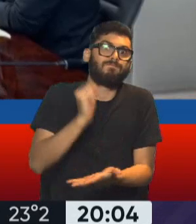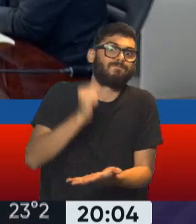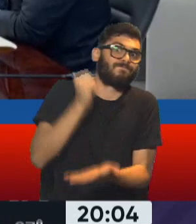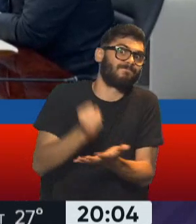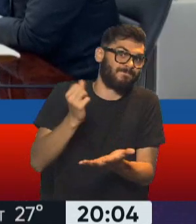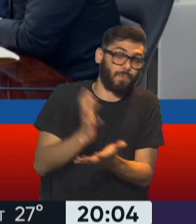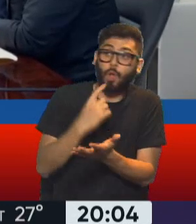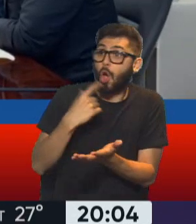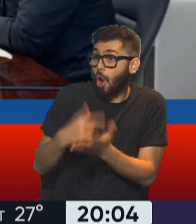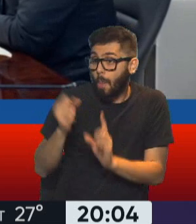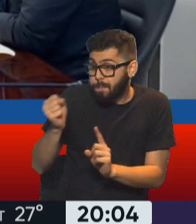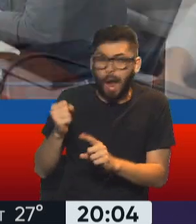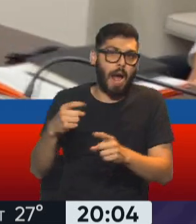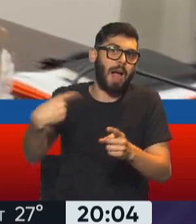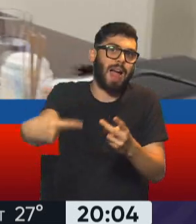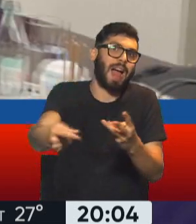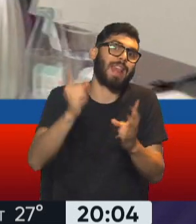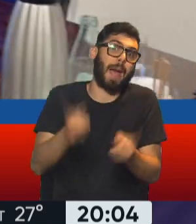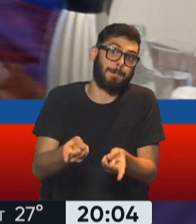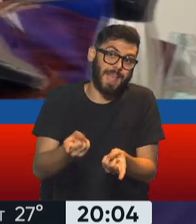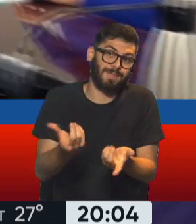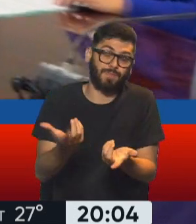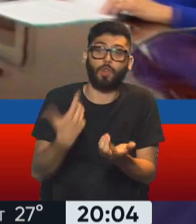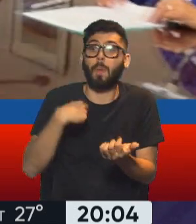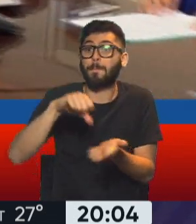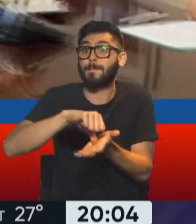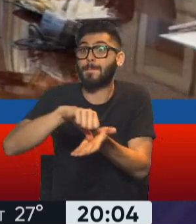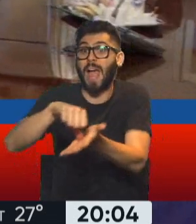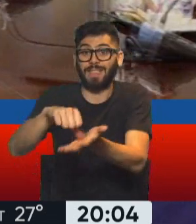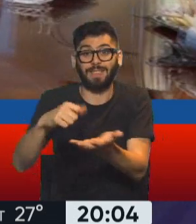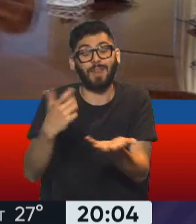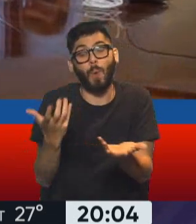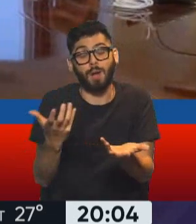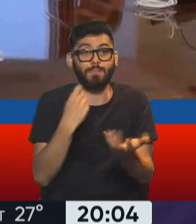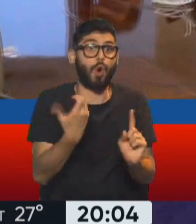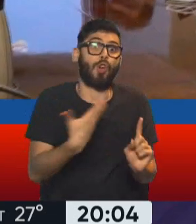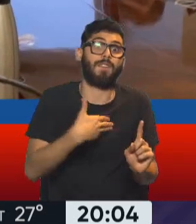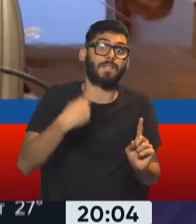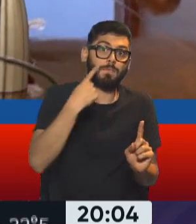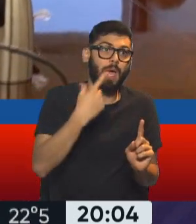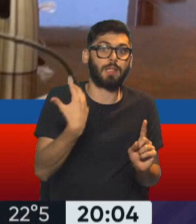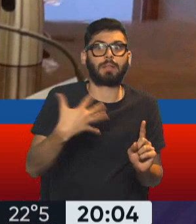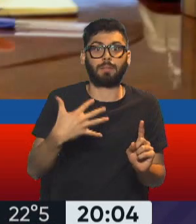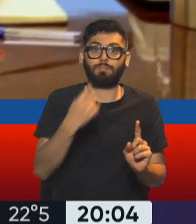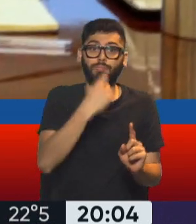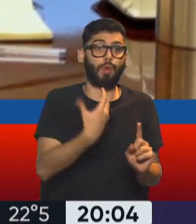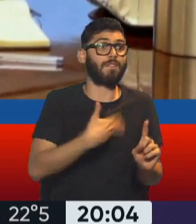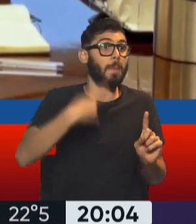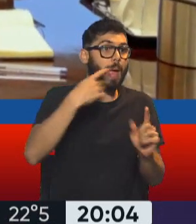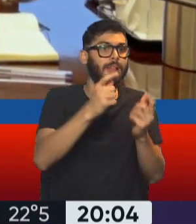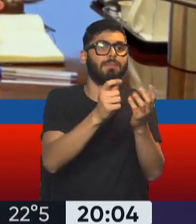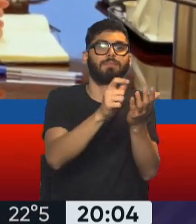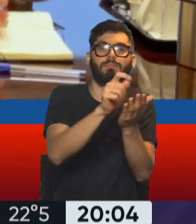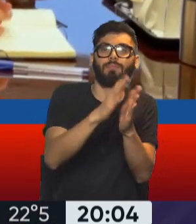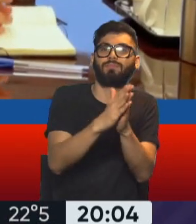y los demás países que van a querer, por supuesto, acoplarse a esas demandas. Por eso le demandaría mucho al fondo. Estamos hablando de cambios dentro del estatuto. Es